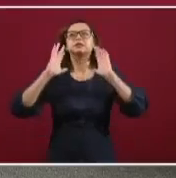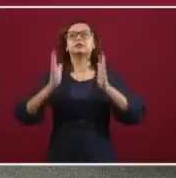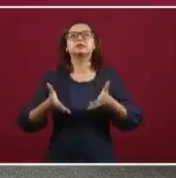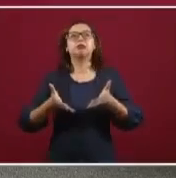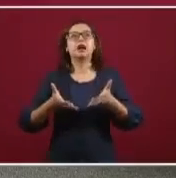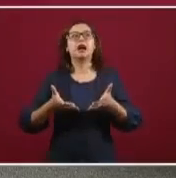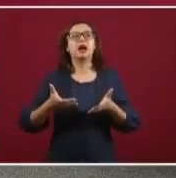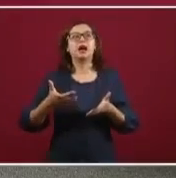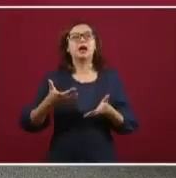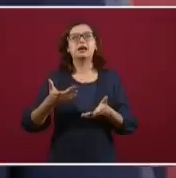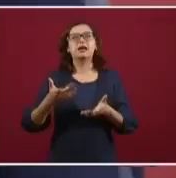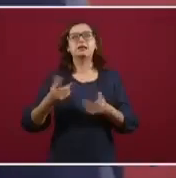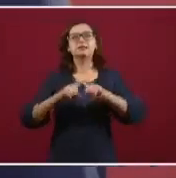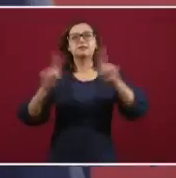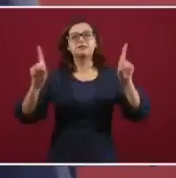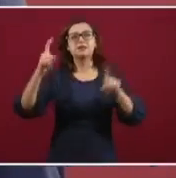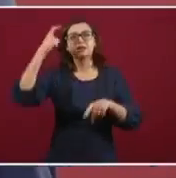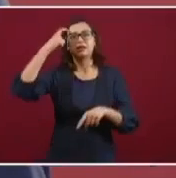ciudadanos